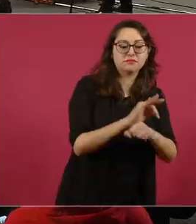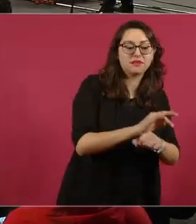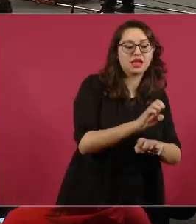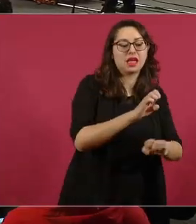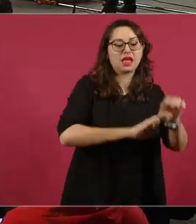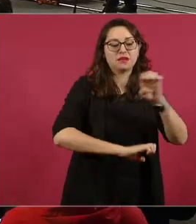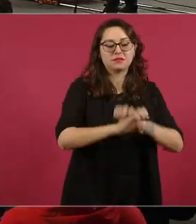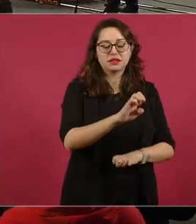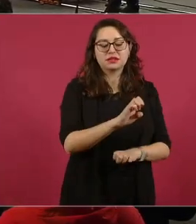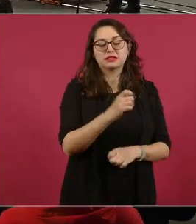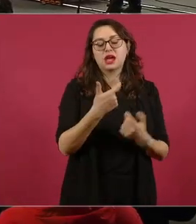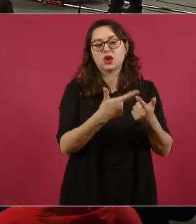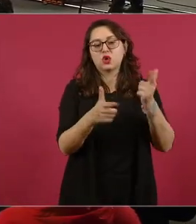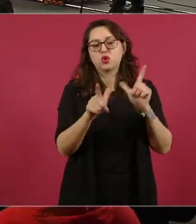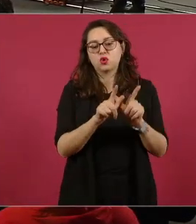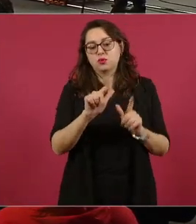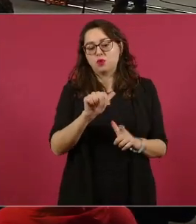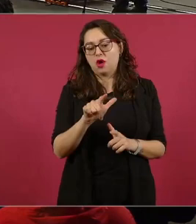con créditos